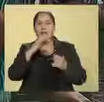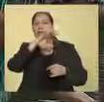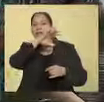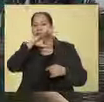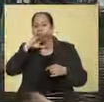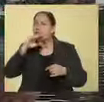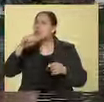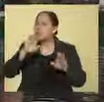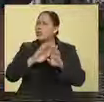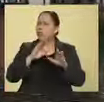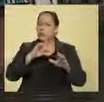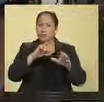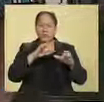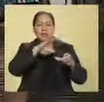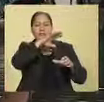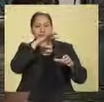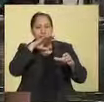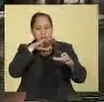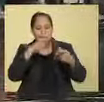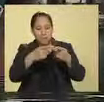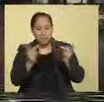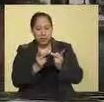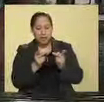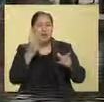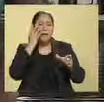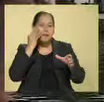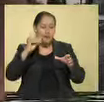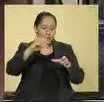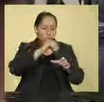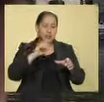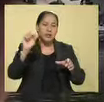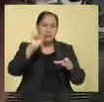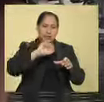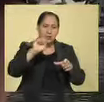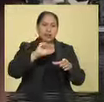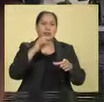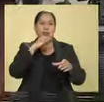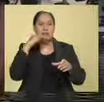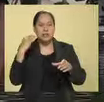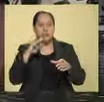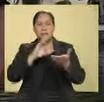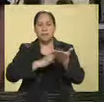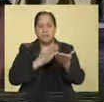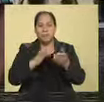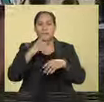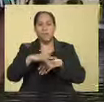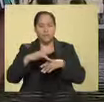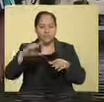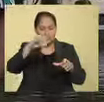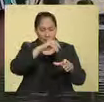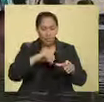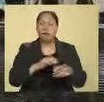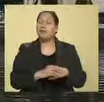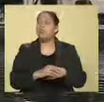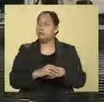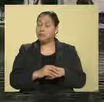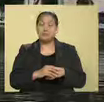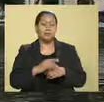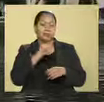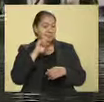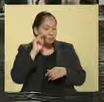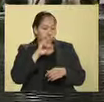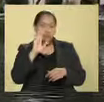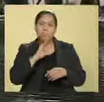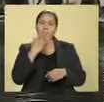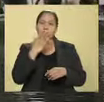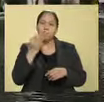preparan los chayotes? Los preparamos en un platito con limón, sal, chile, mayonesa y queso. Ah, muy bien. Se ve muy rico.